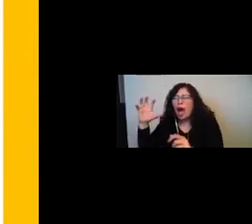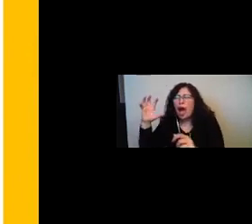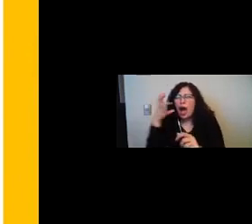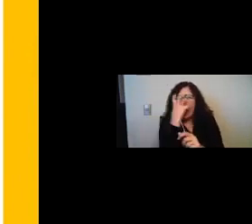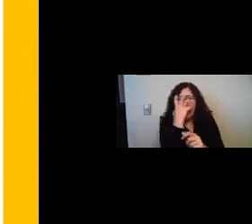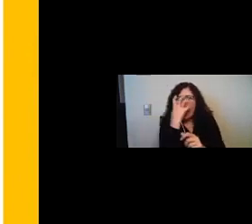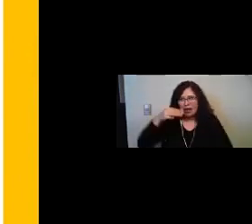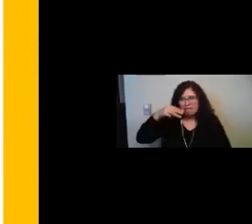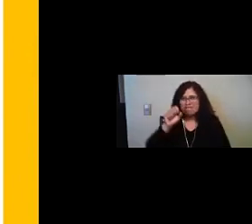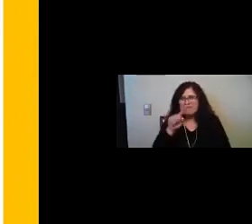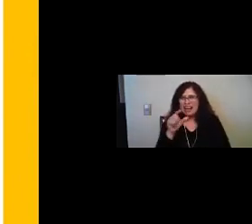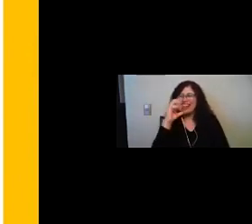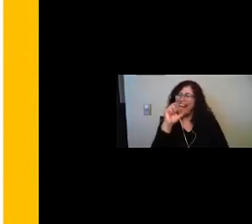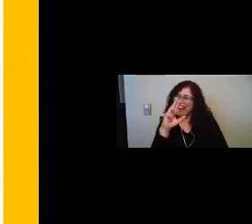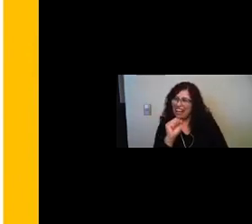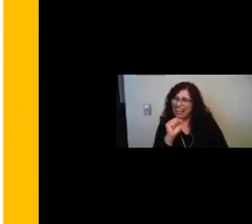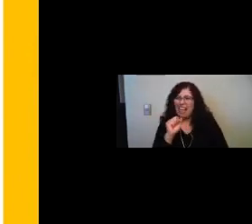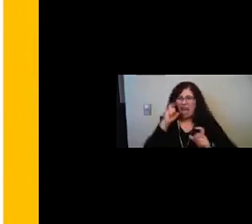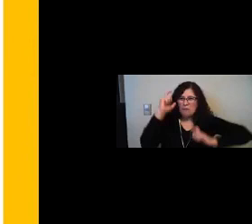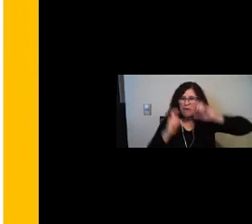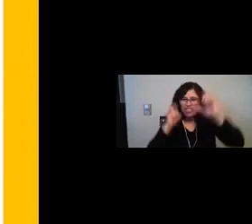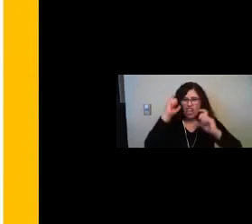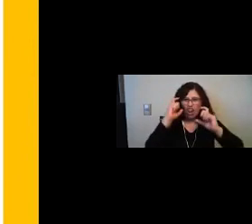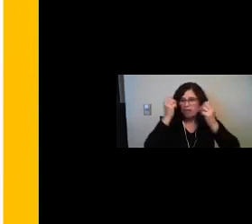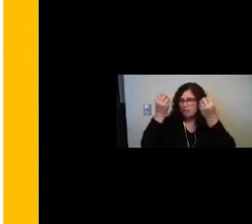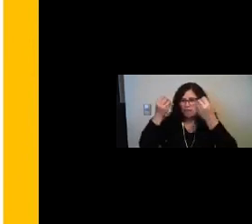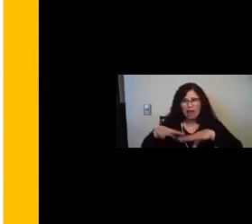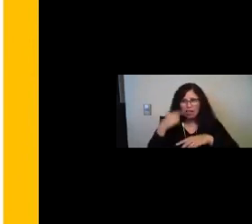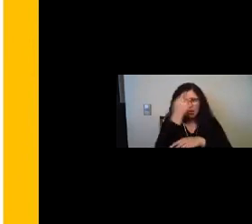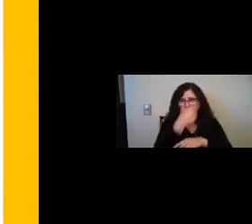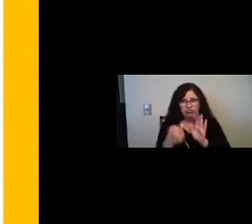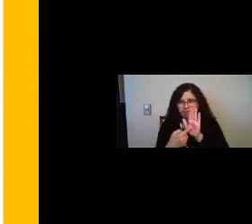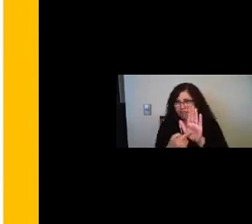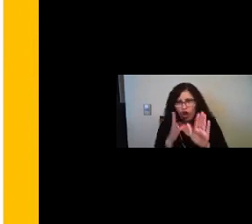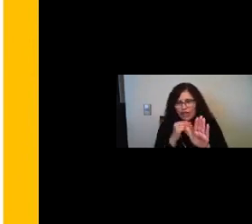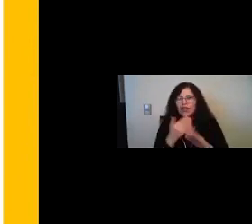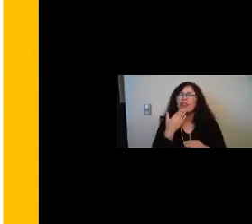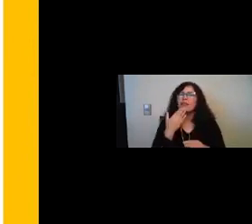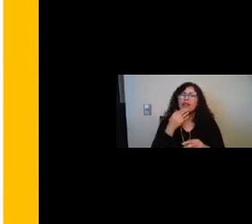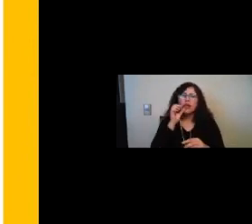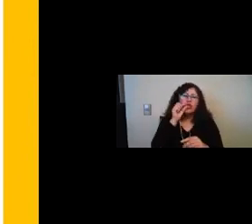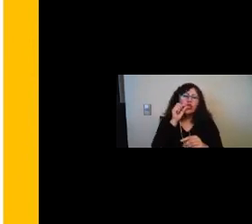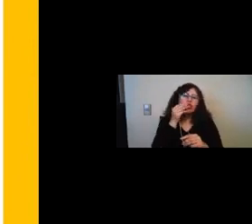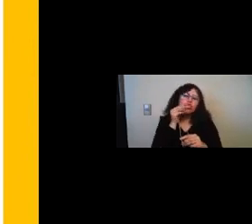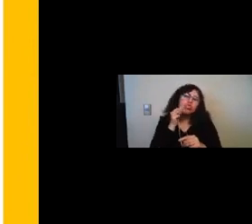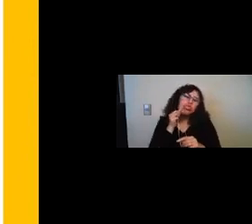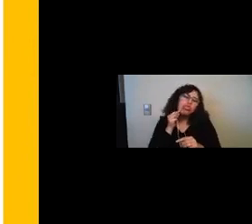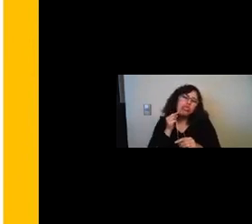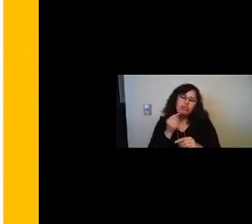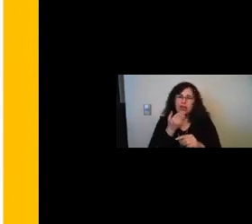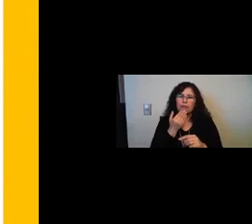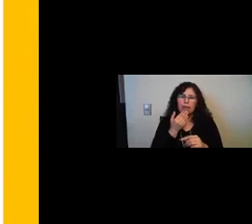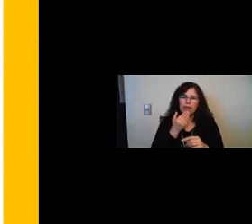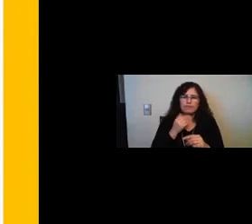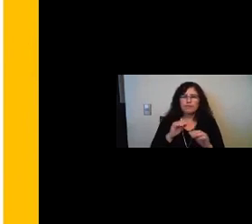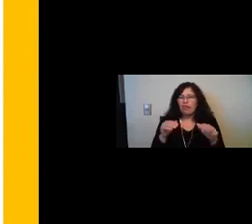poca expresividad, ¿ya? Tiene que ver con salivación o seborrea en la boca, una postura